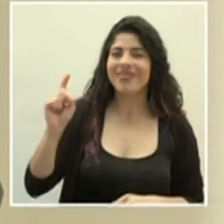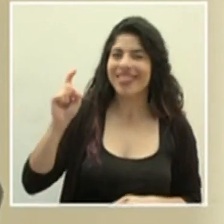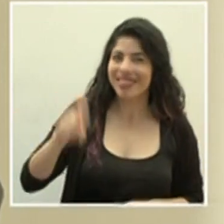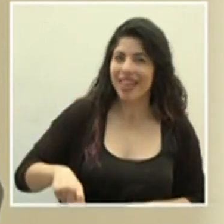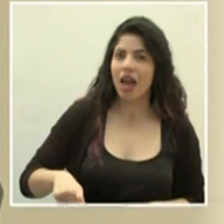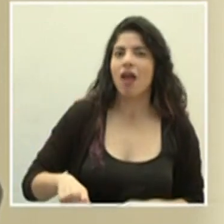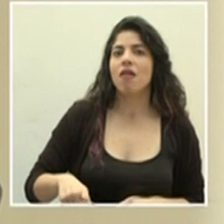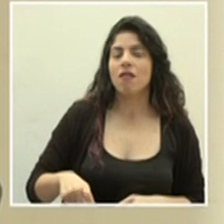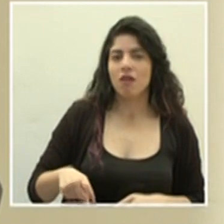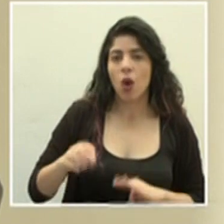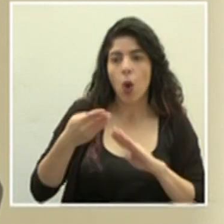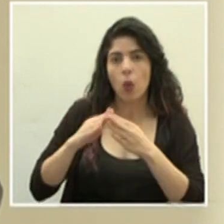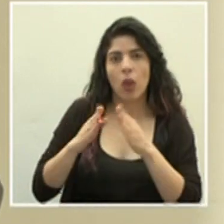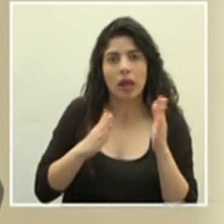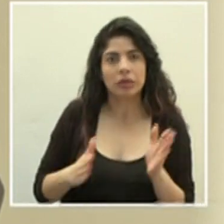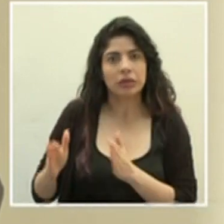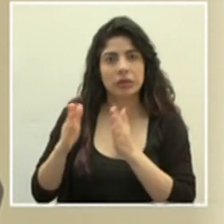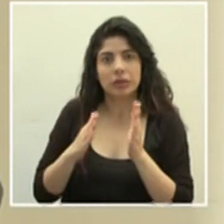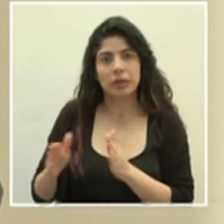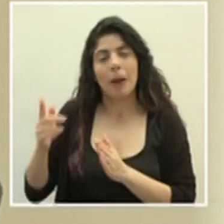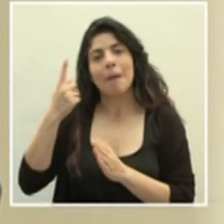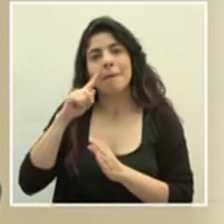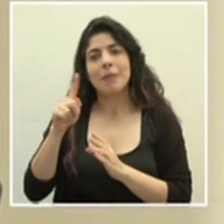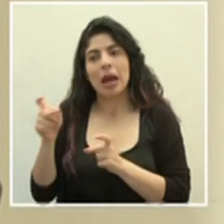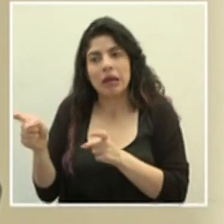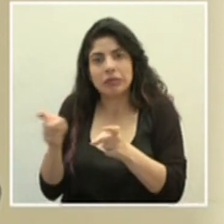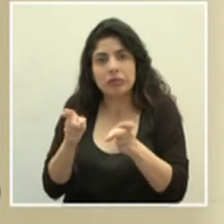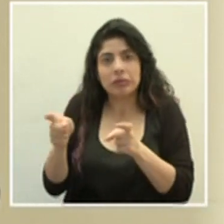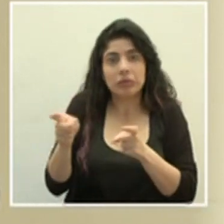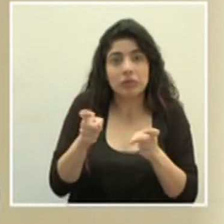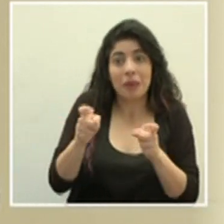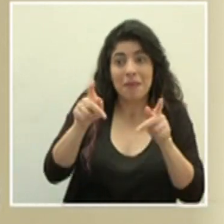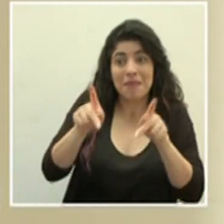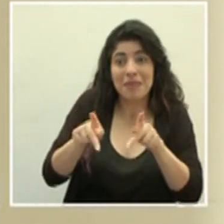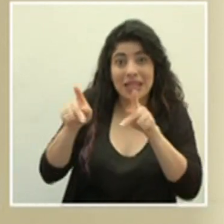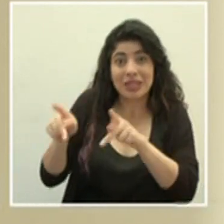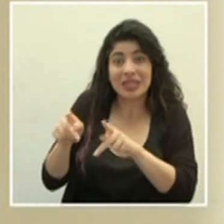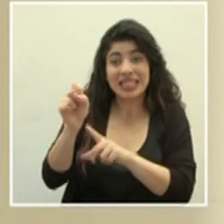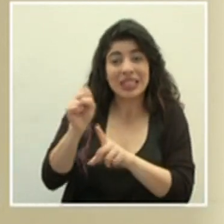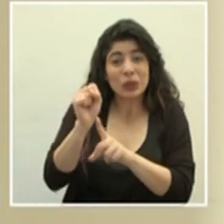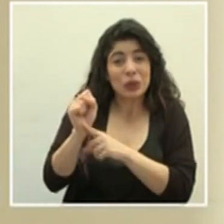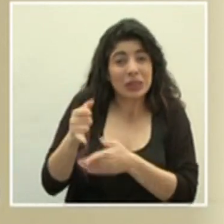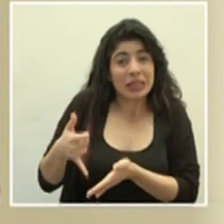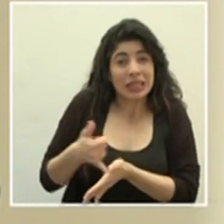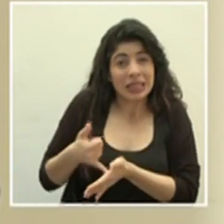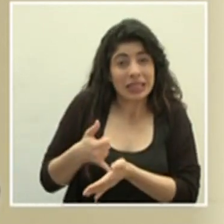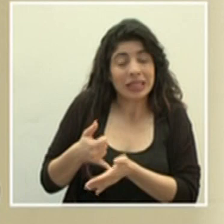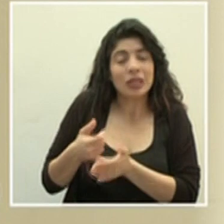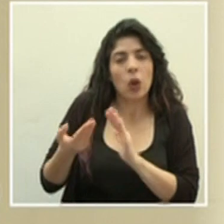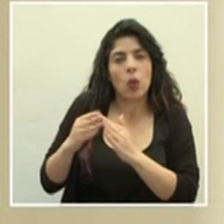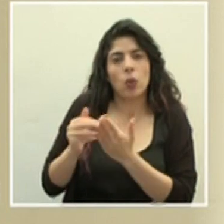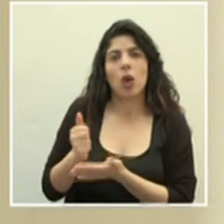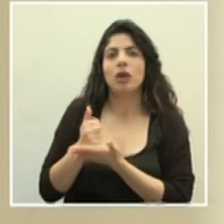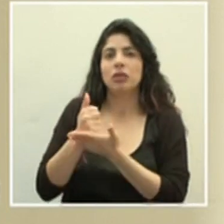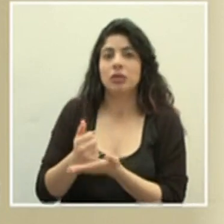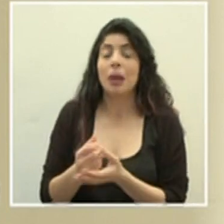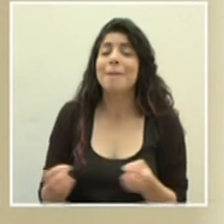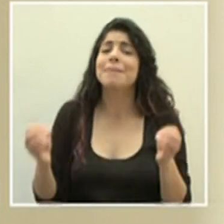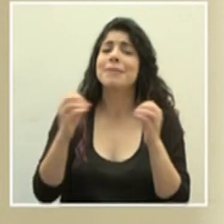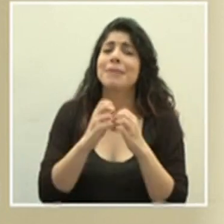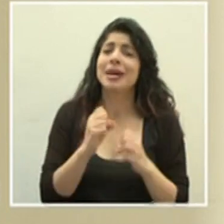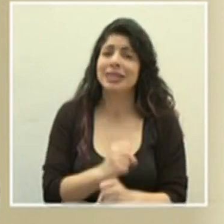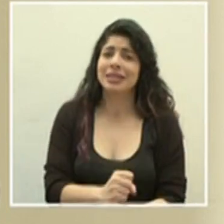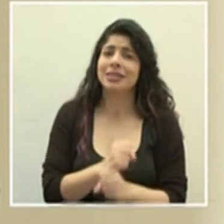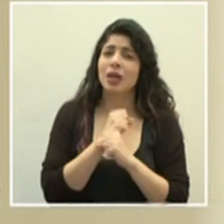deben organizarse para poder hacer esta contención de las personas que están en condición de vulnerabilidad. Es muchísimo más seguro